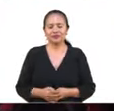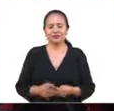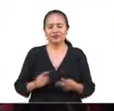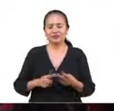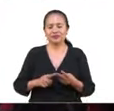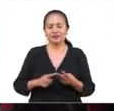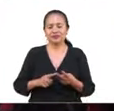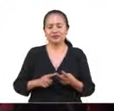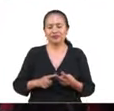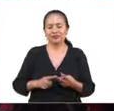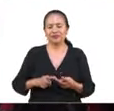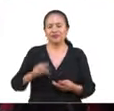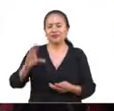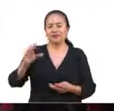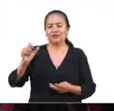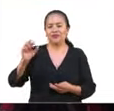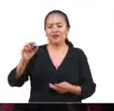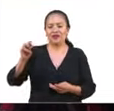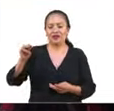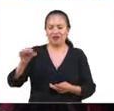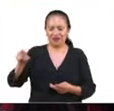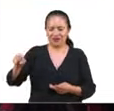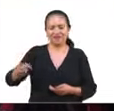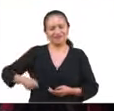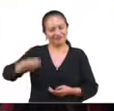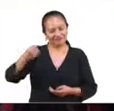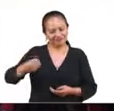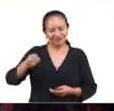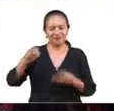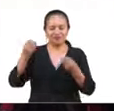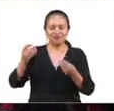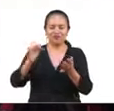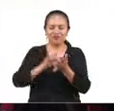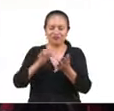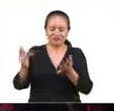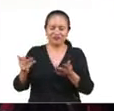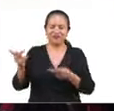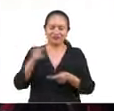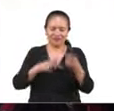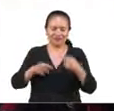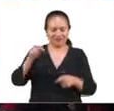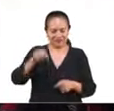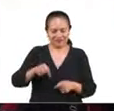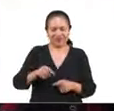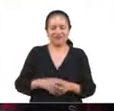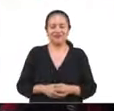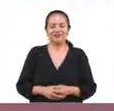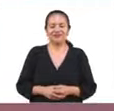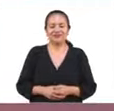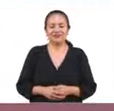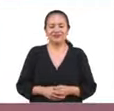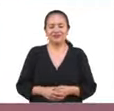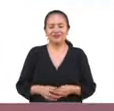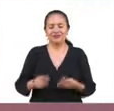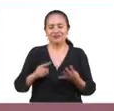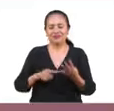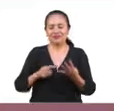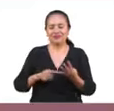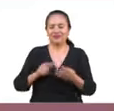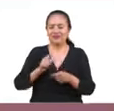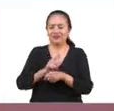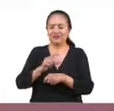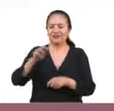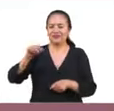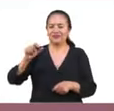Saludo a la licenciada Carmina Enciso Sánchez, muchísimas gracias por estar aquí presente. También a la